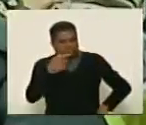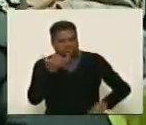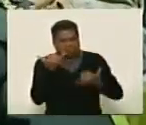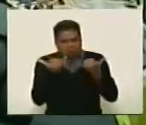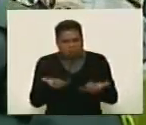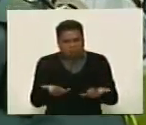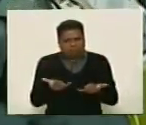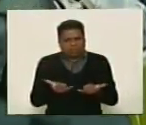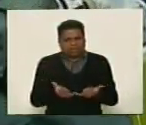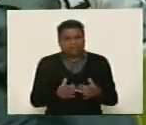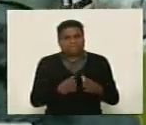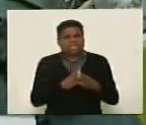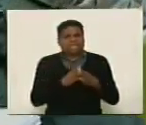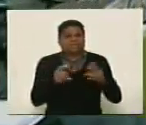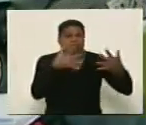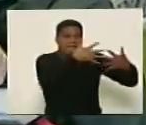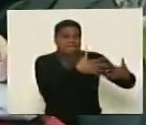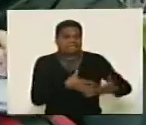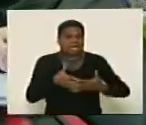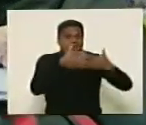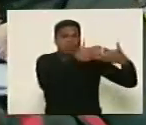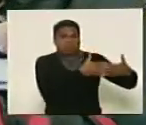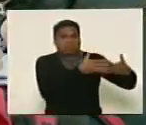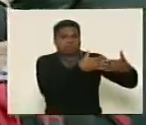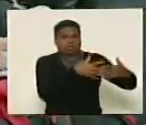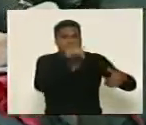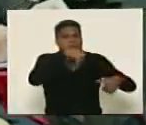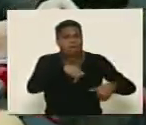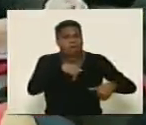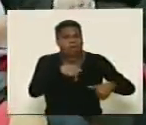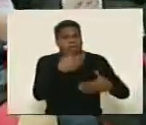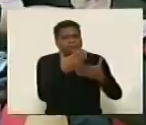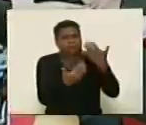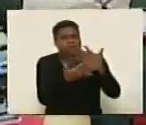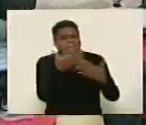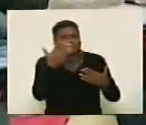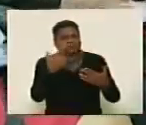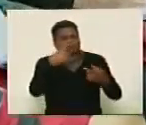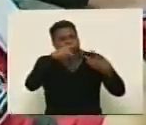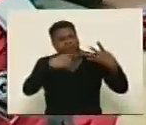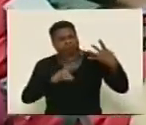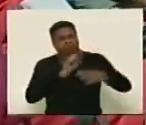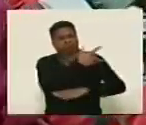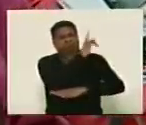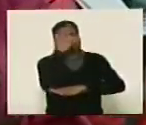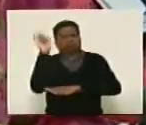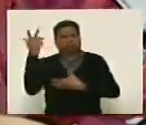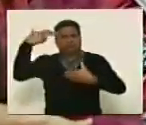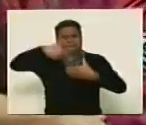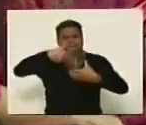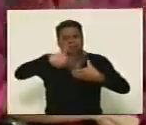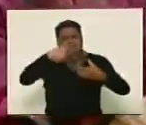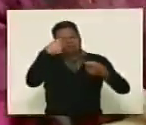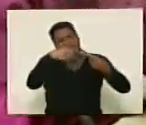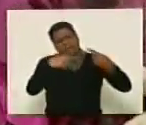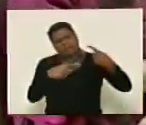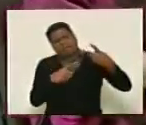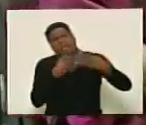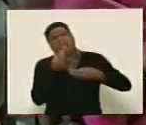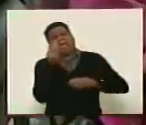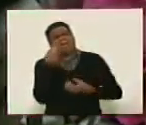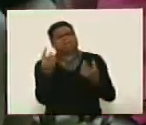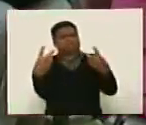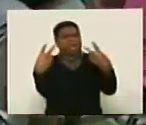el imperialismo, por ponerle las manos a nuestros recursos naturales, ha hecho lo que ha hecho. Ahora, la